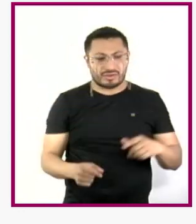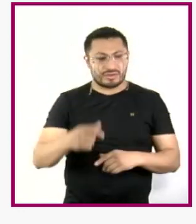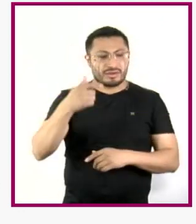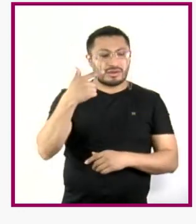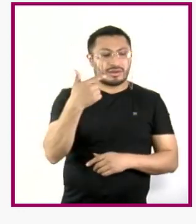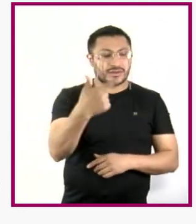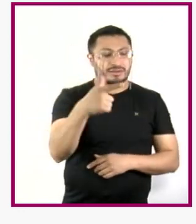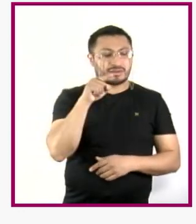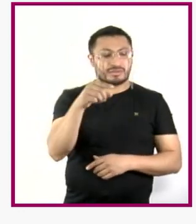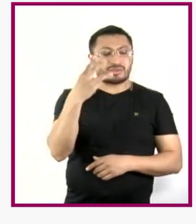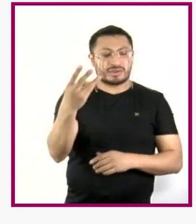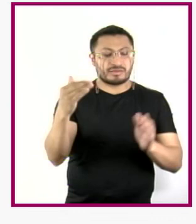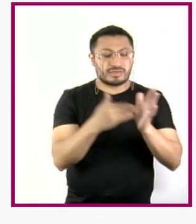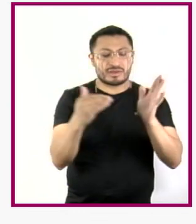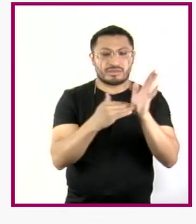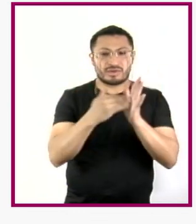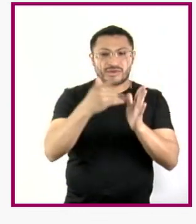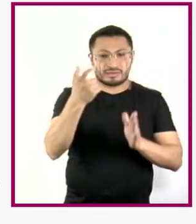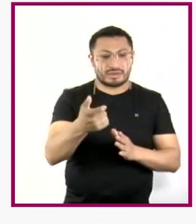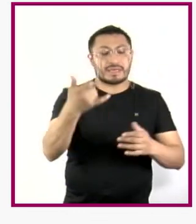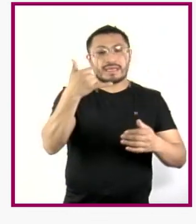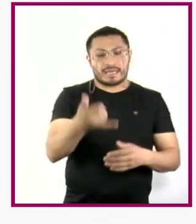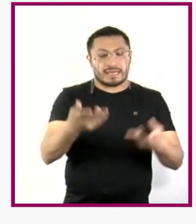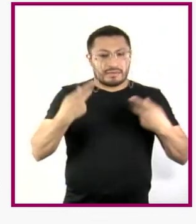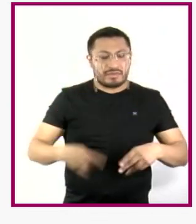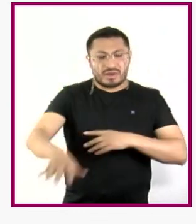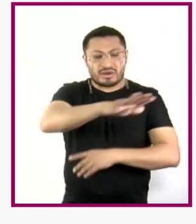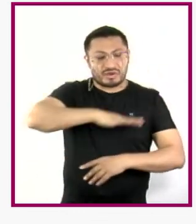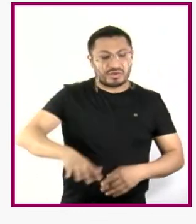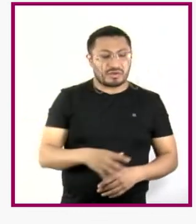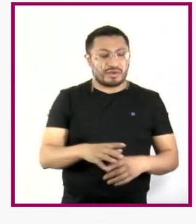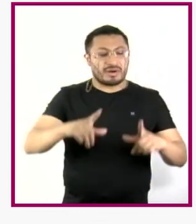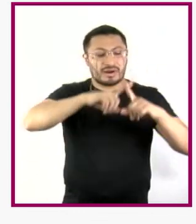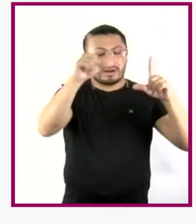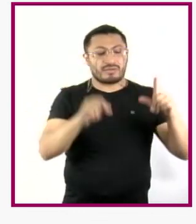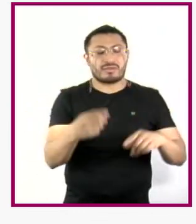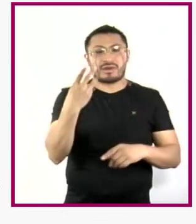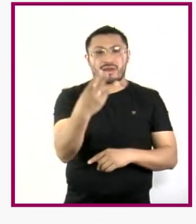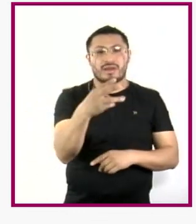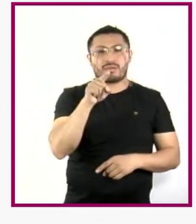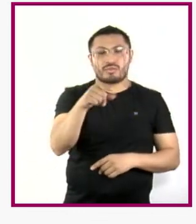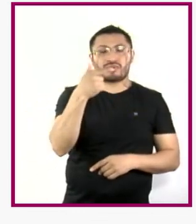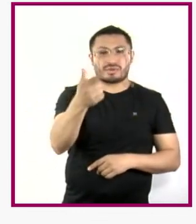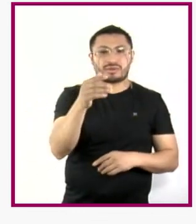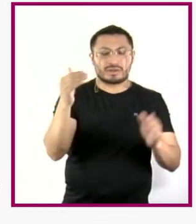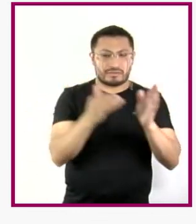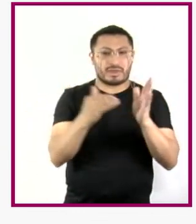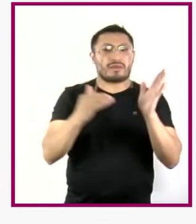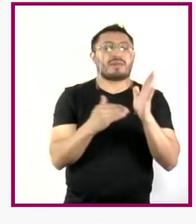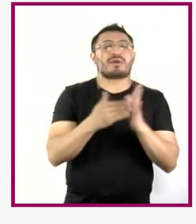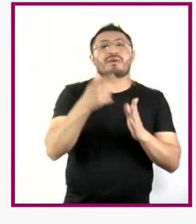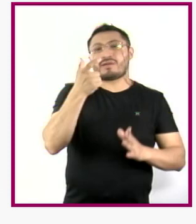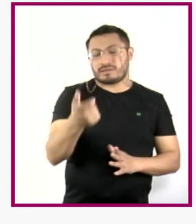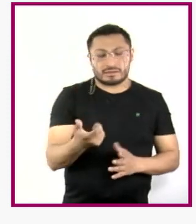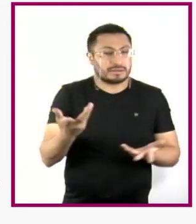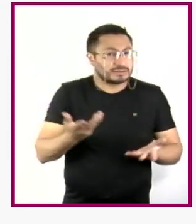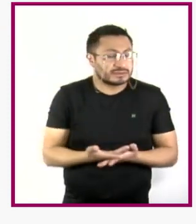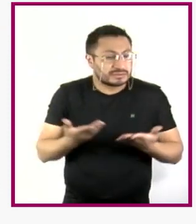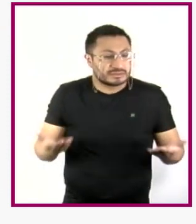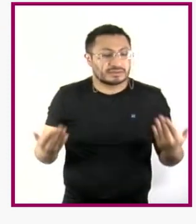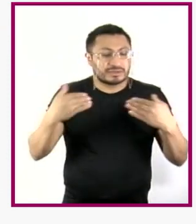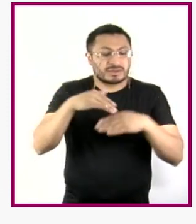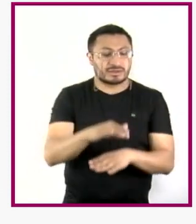millones de pesos y los hogares con 3.7 mil millones de pesos. Ahora, sobre las